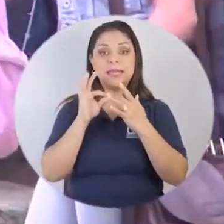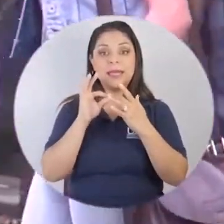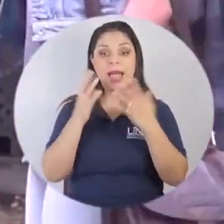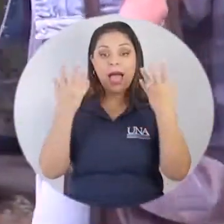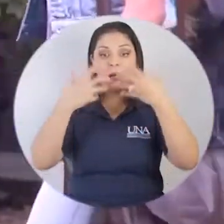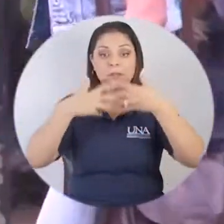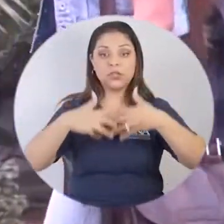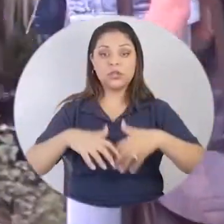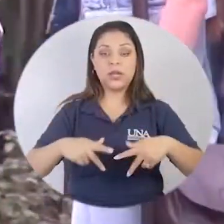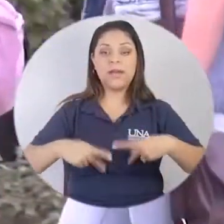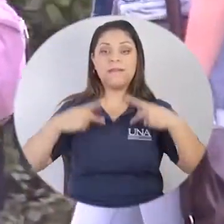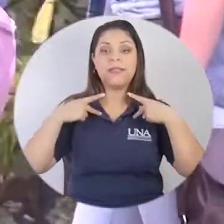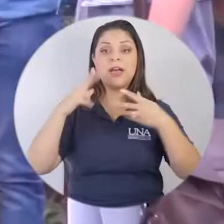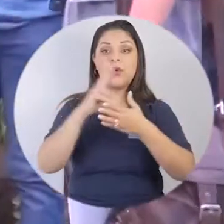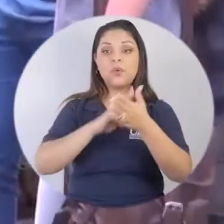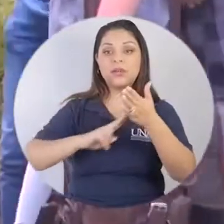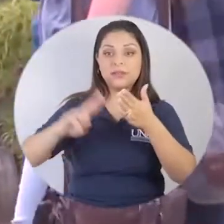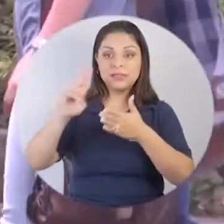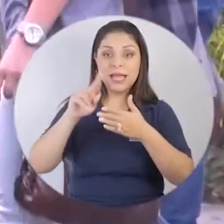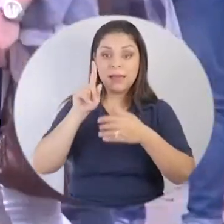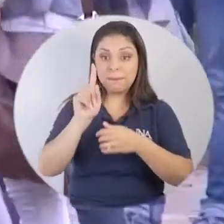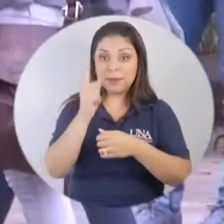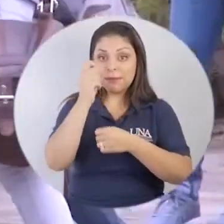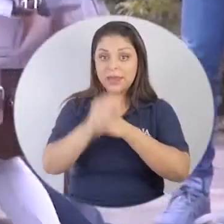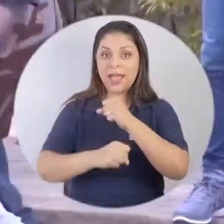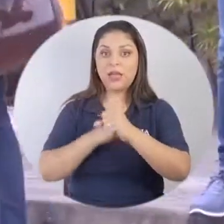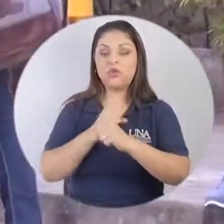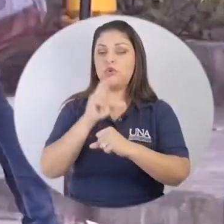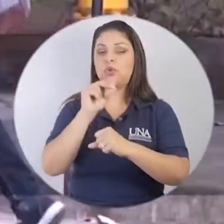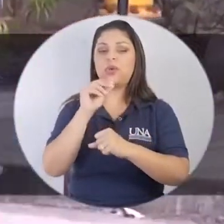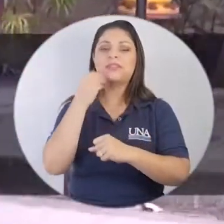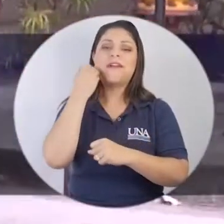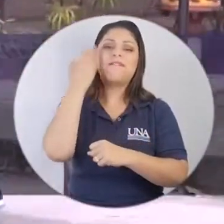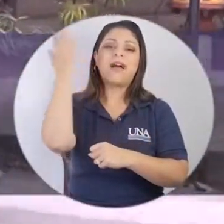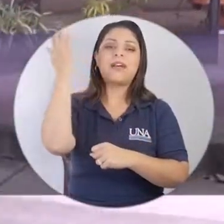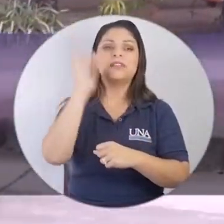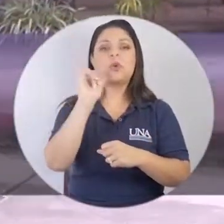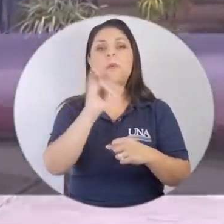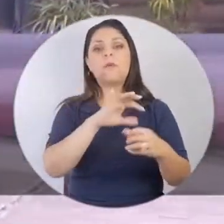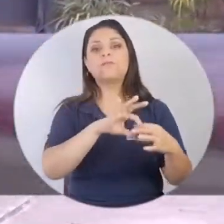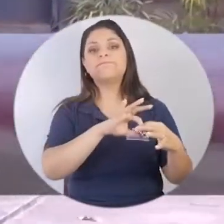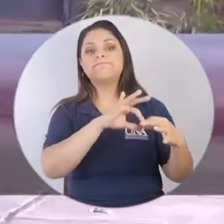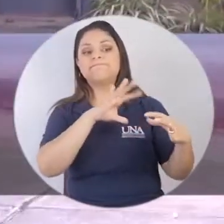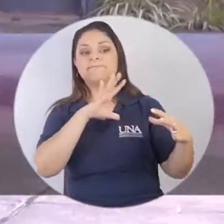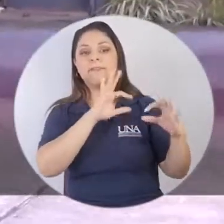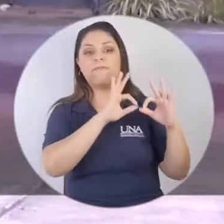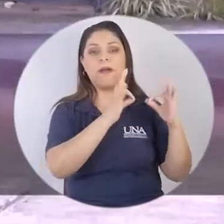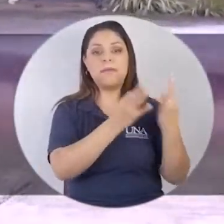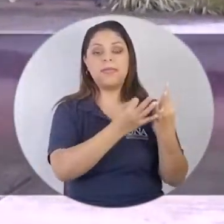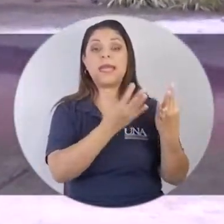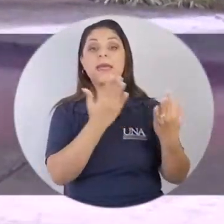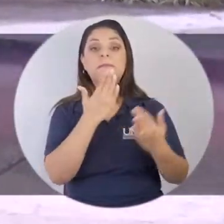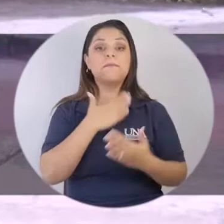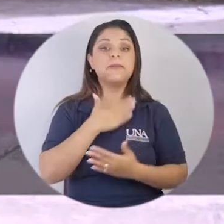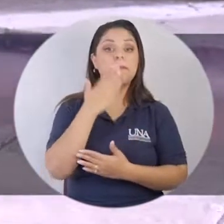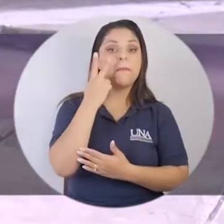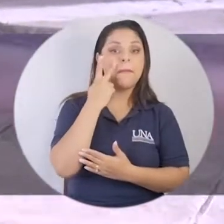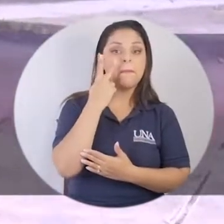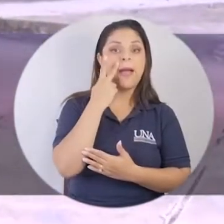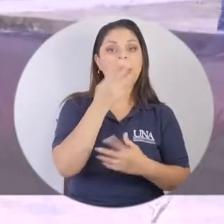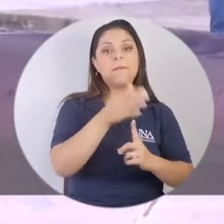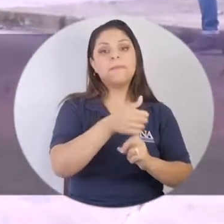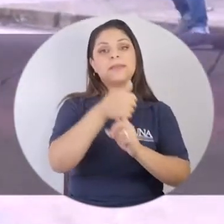el proceso de adaptación a la vida universitaria, en ese primer año universitario, no es tan fácil desligarse, ¿verdad?, de esa dinámica familiar donde mi